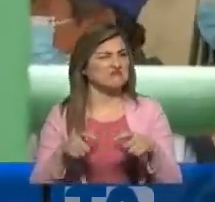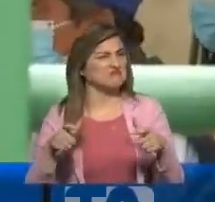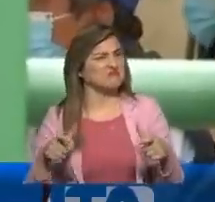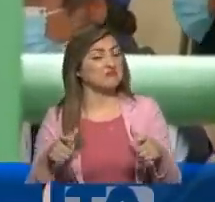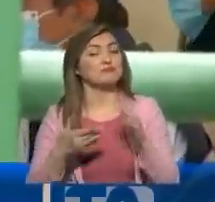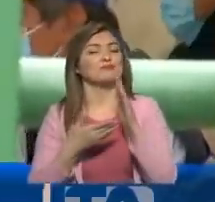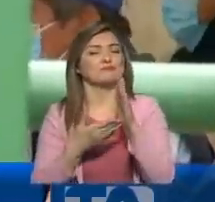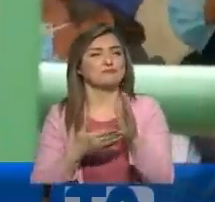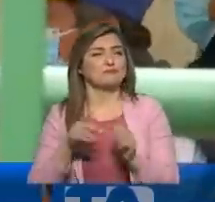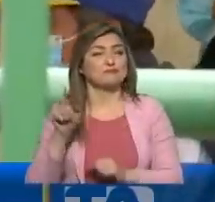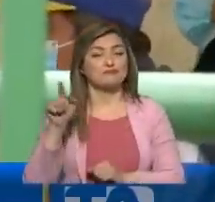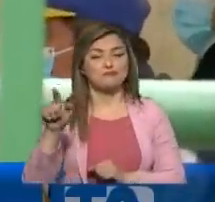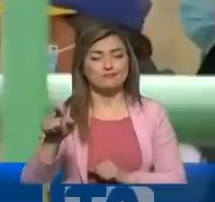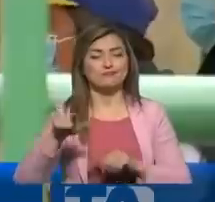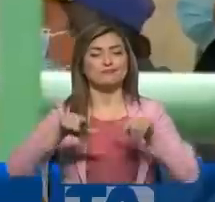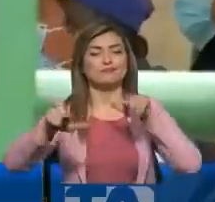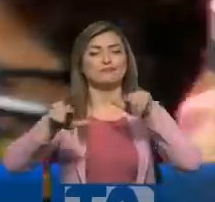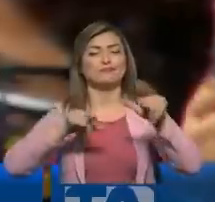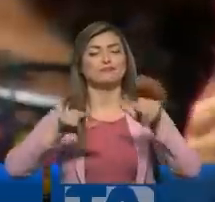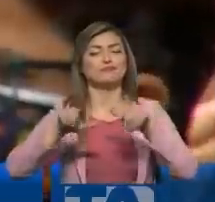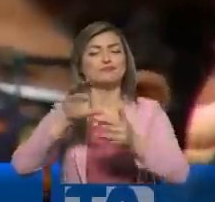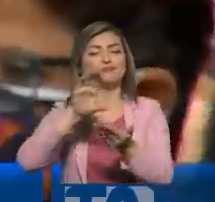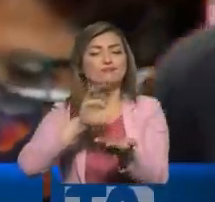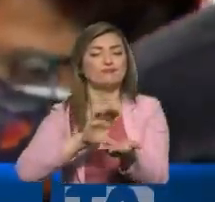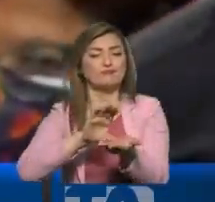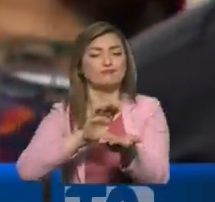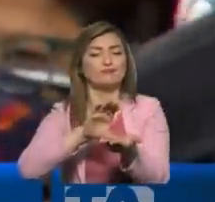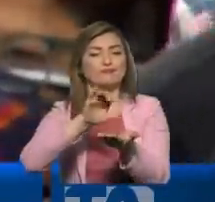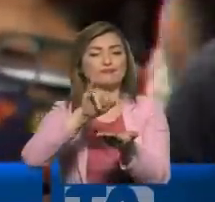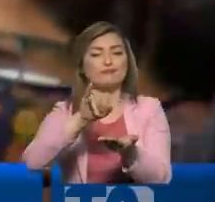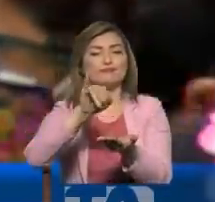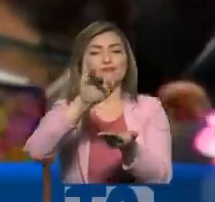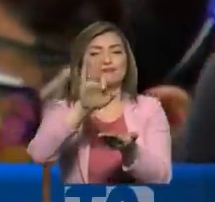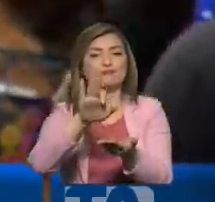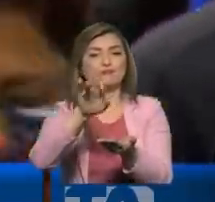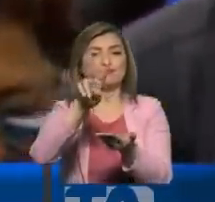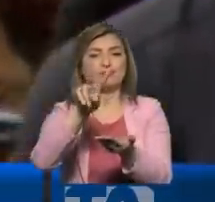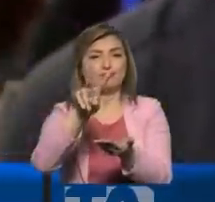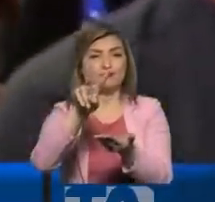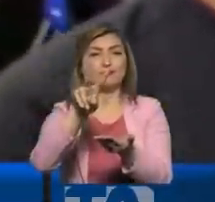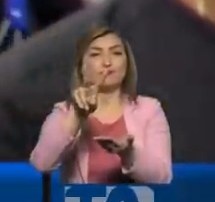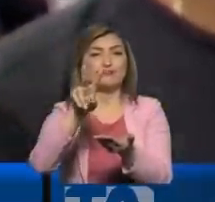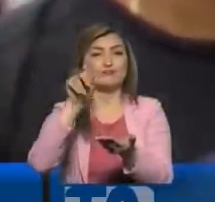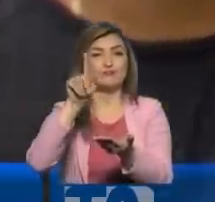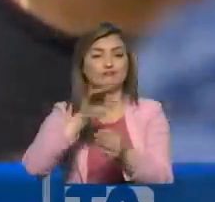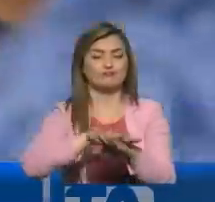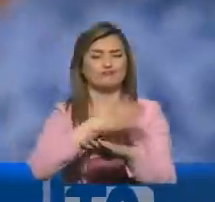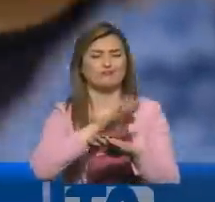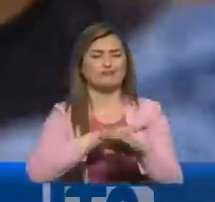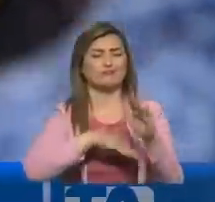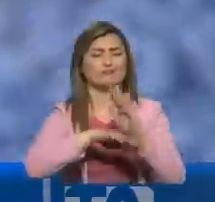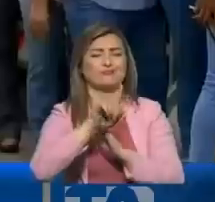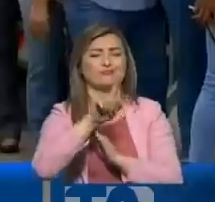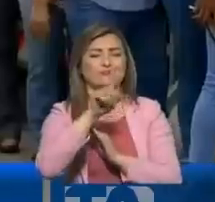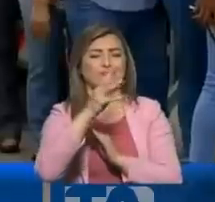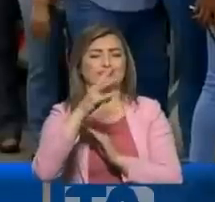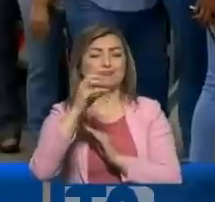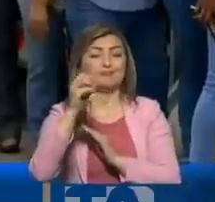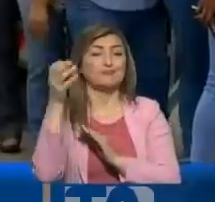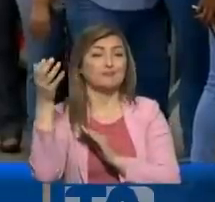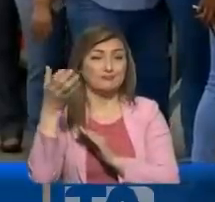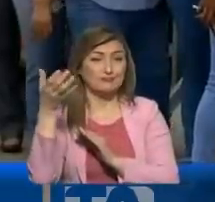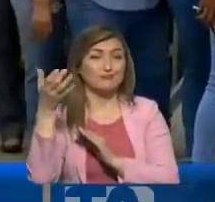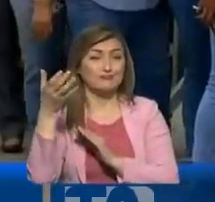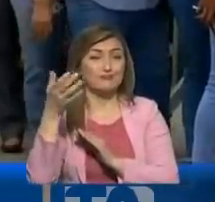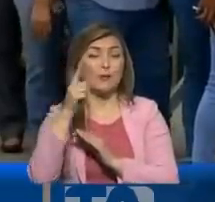Por ejemplo, en el punto habilitado en el ITB, están convocados más de 1.600 profesores solo